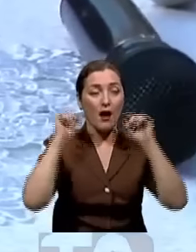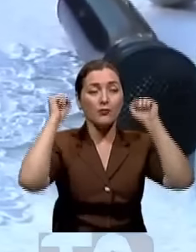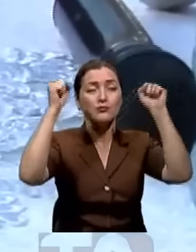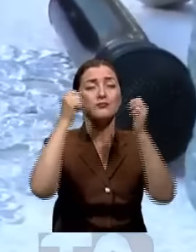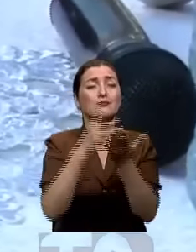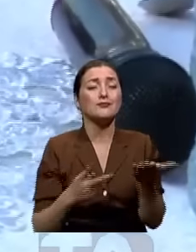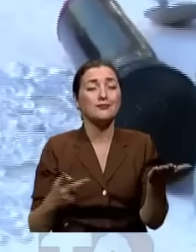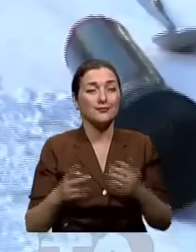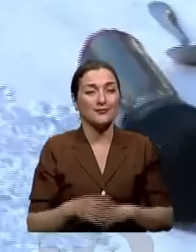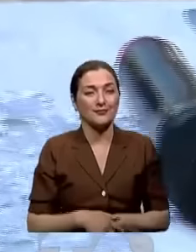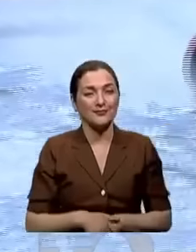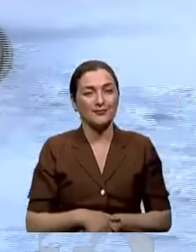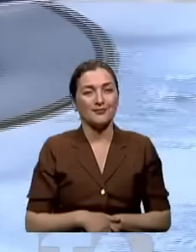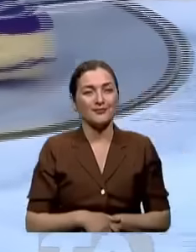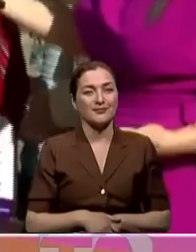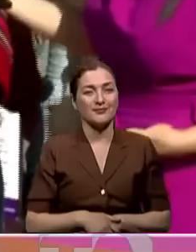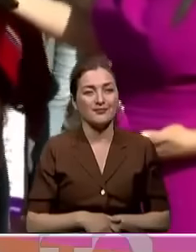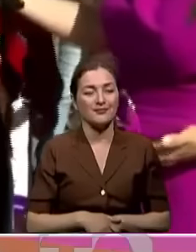barra?